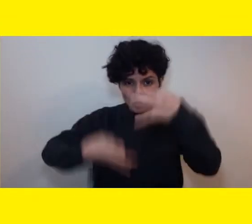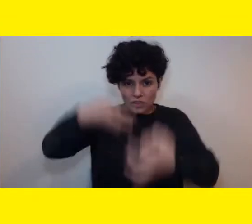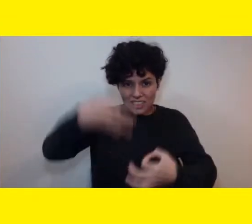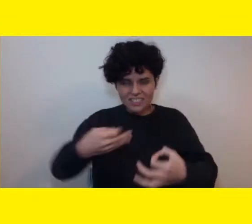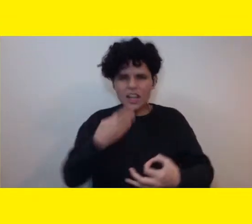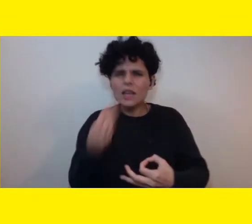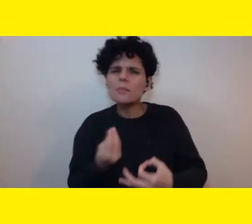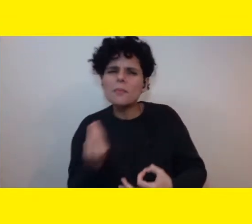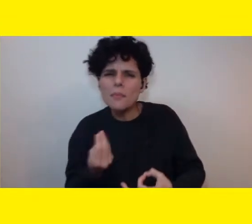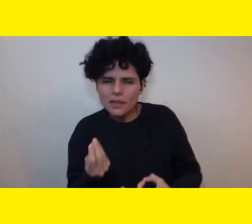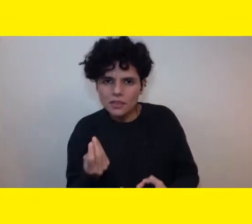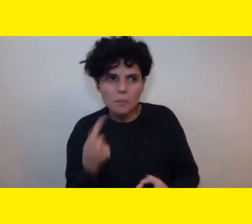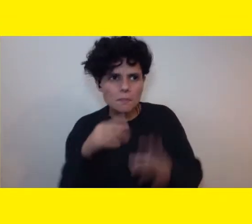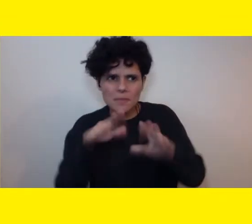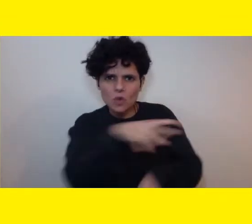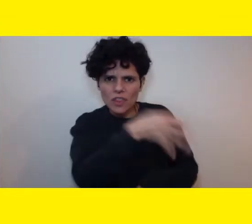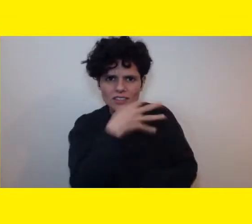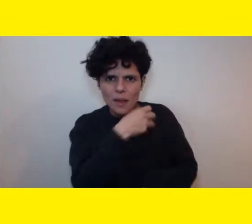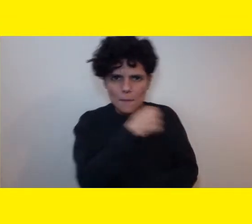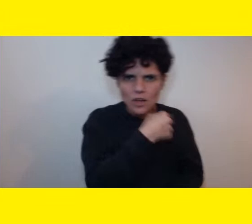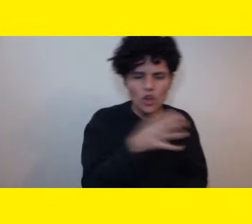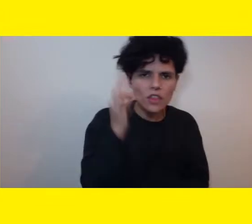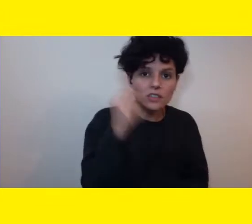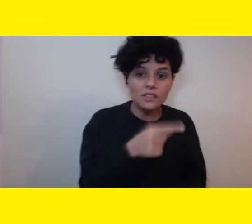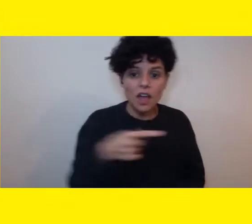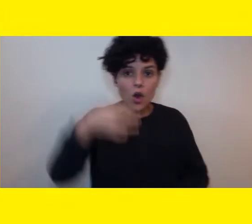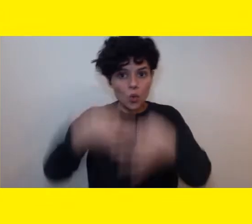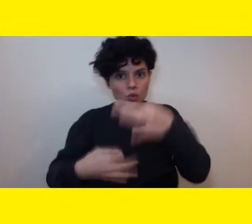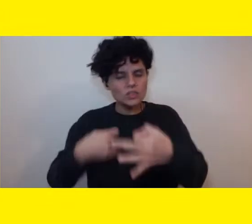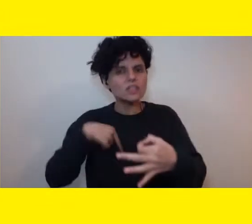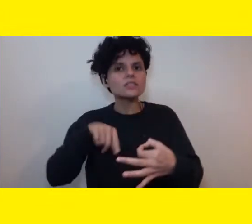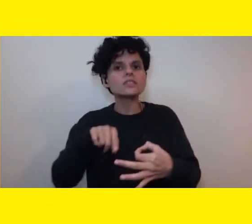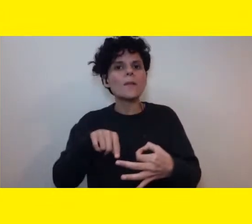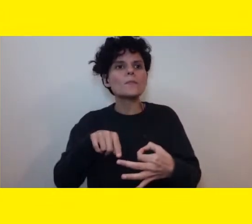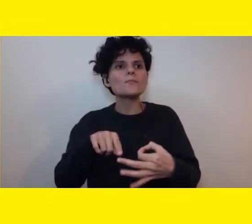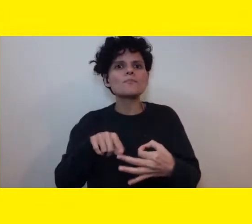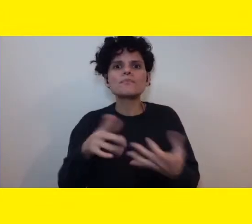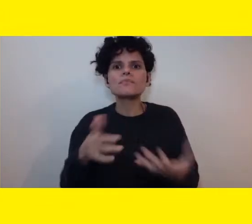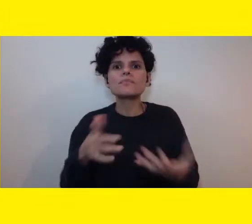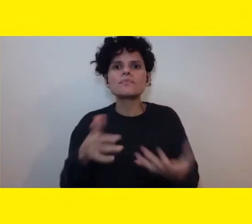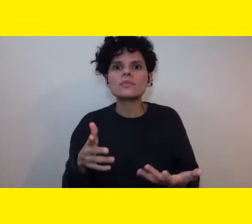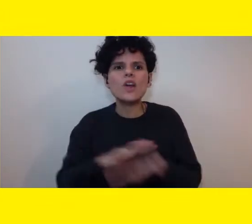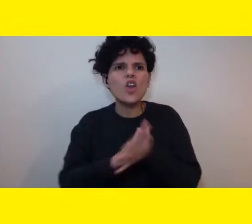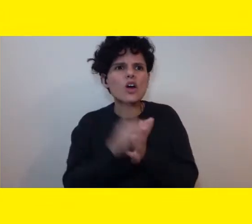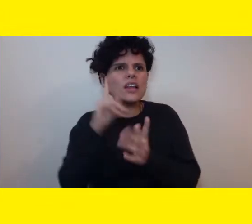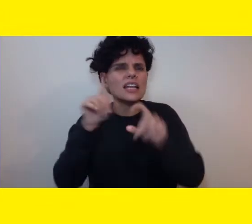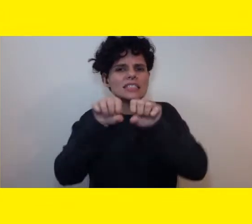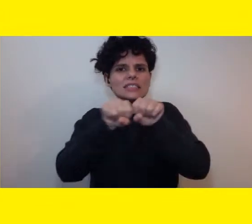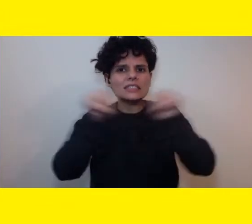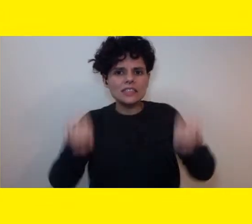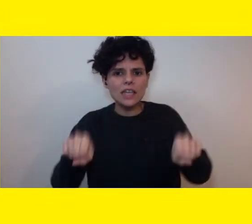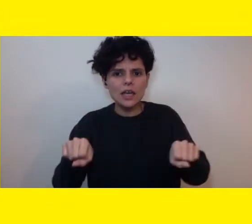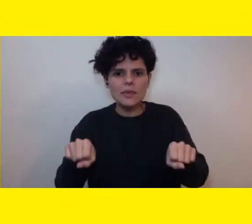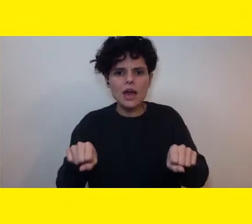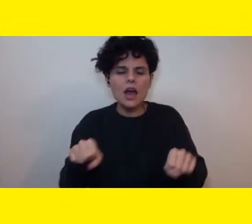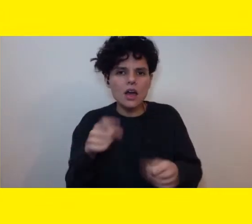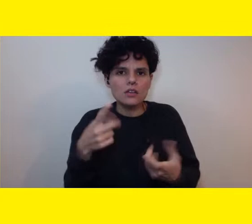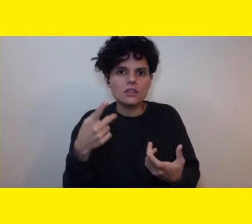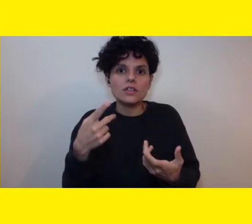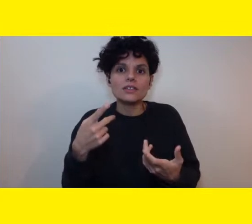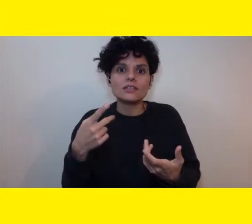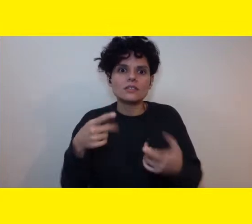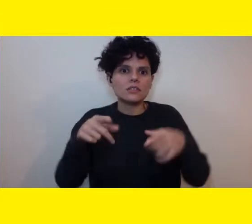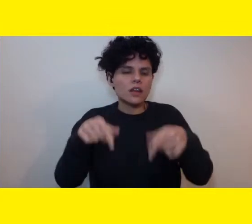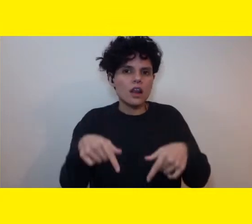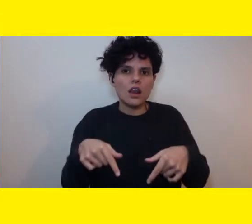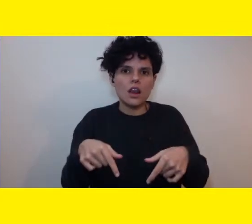centrado particularmente en lo que son las investigaciones de lo que se denominó en nuestro sistema, en nuestra sociedad, las violaciones de derechos humanos más graves de la dictadura,